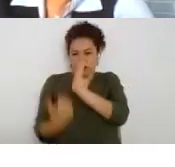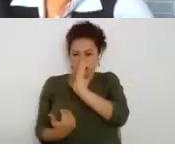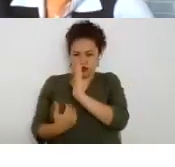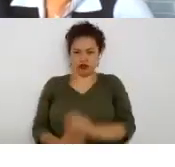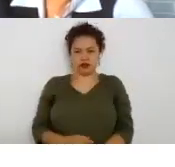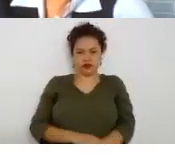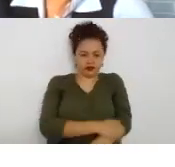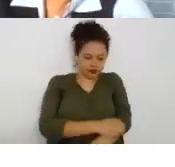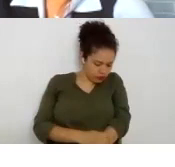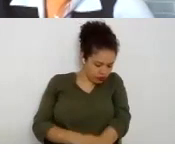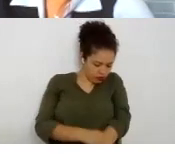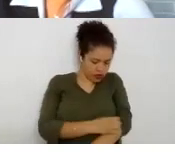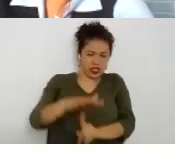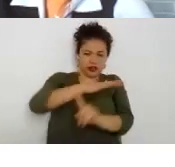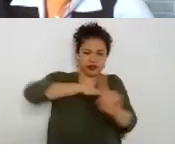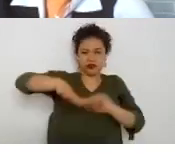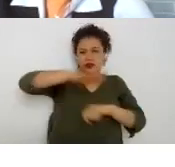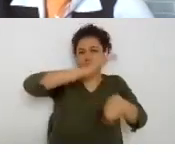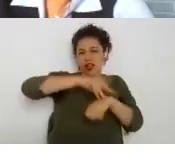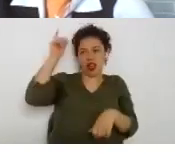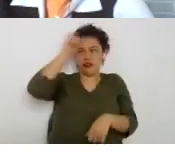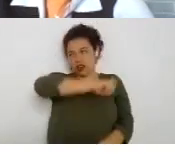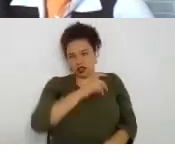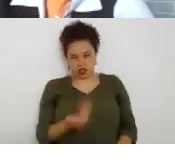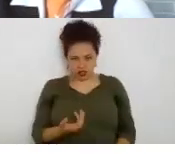tanto la situación ya se complica todavía más.